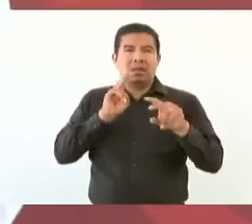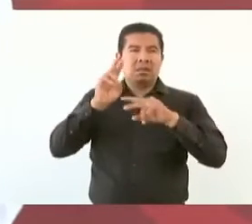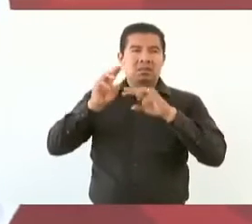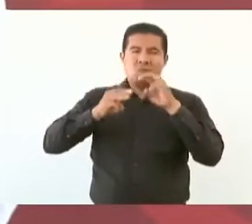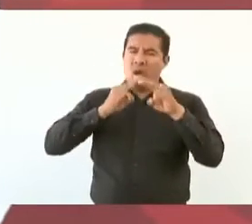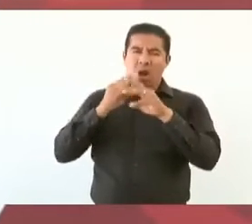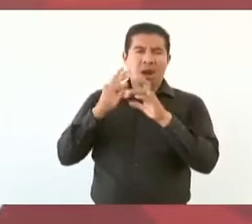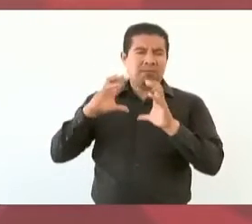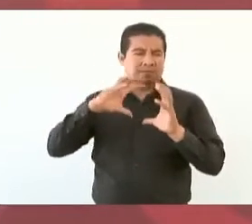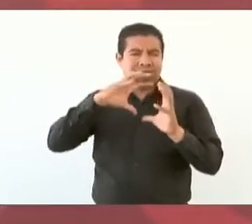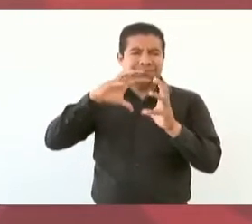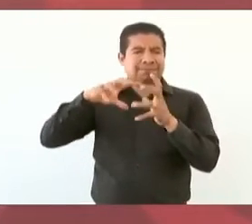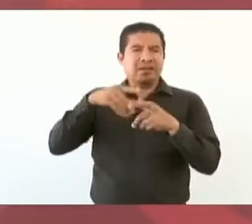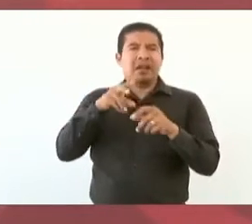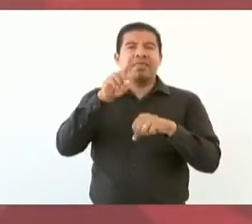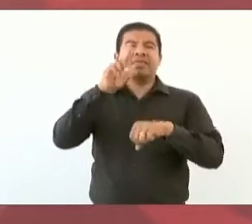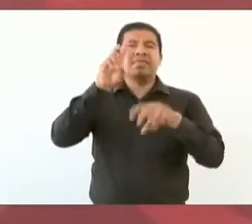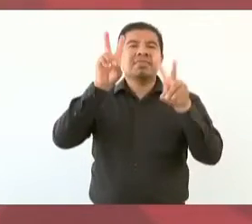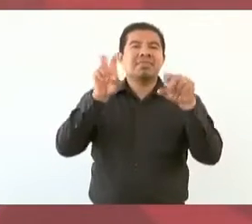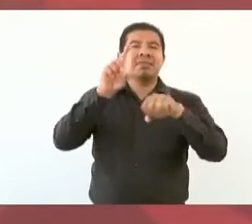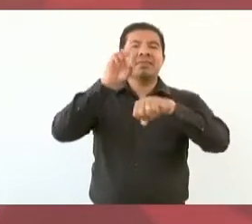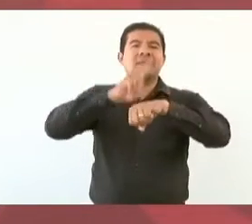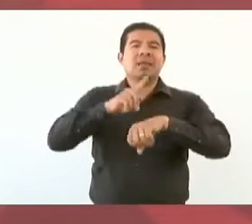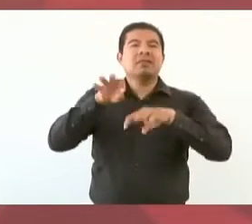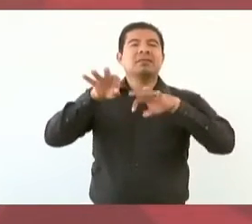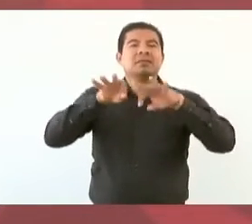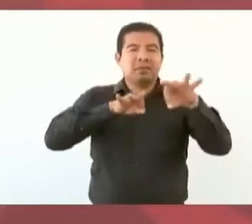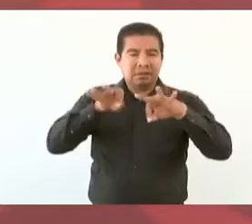mundial del Día del Trabajo.